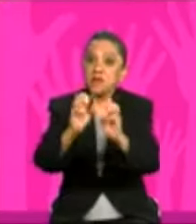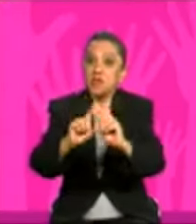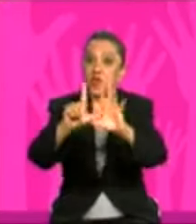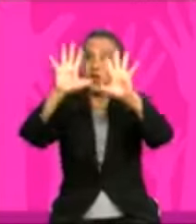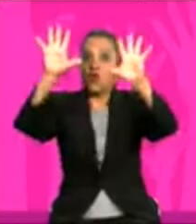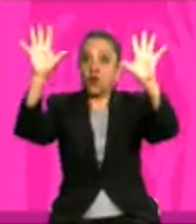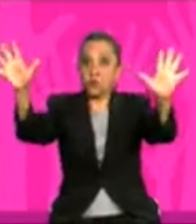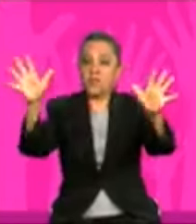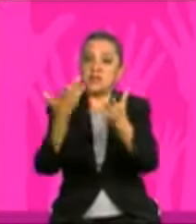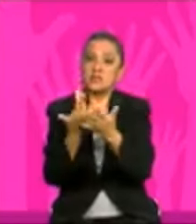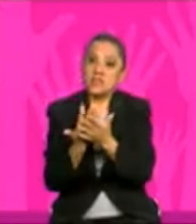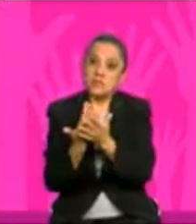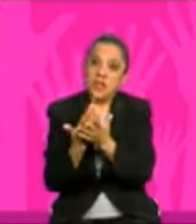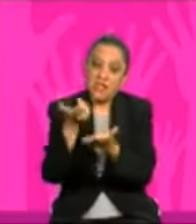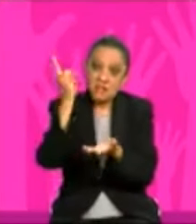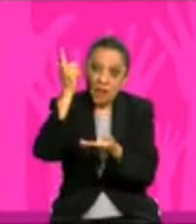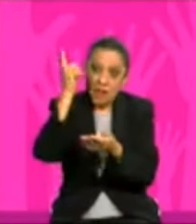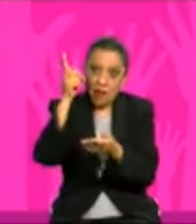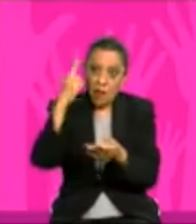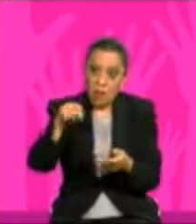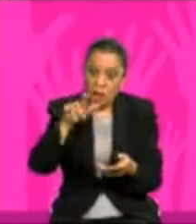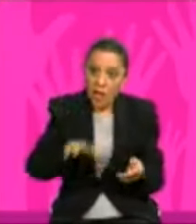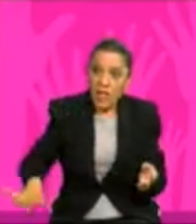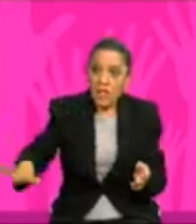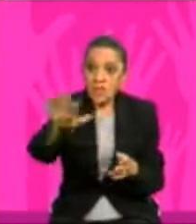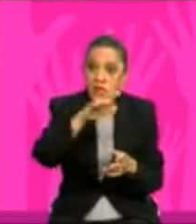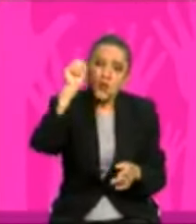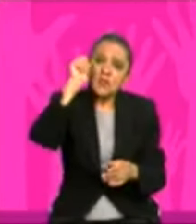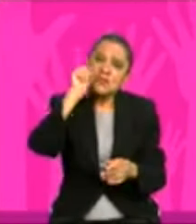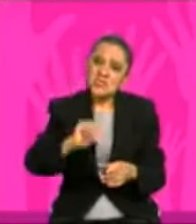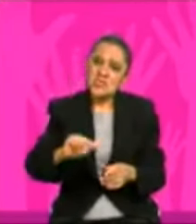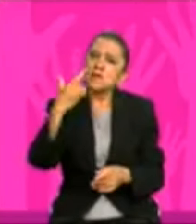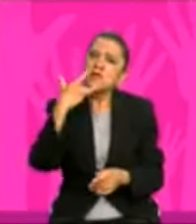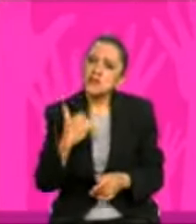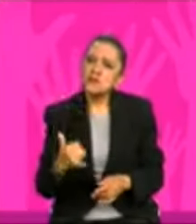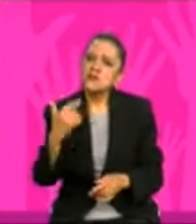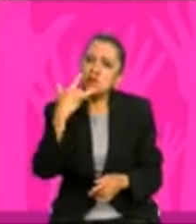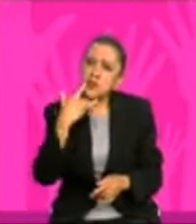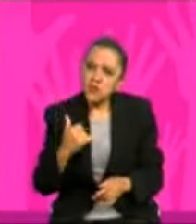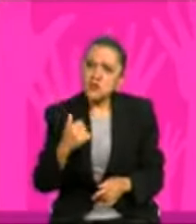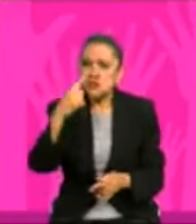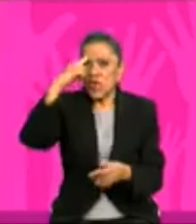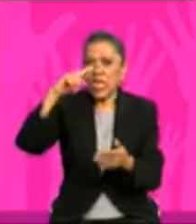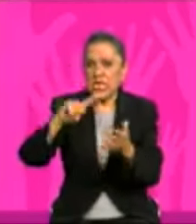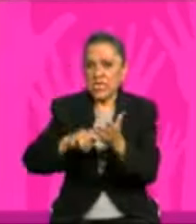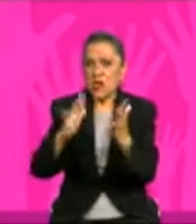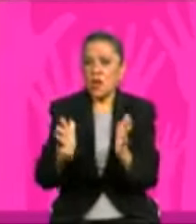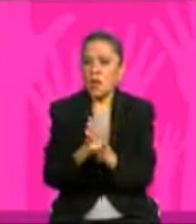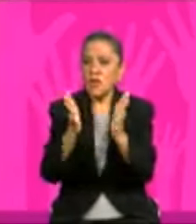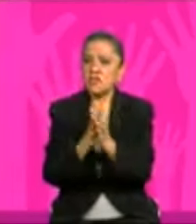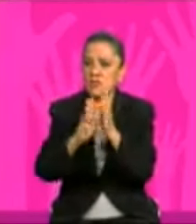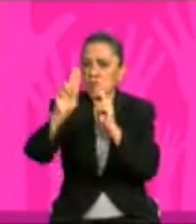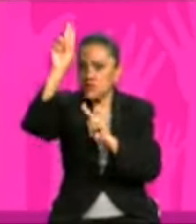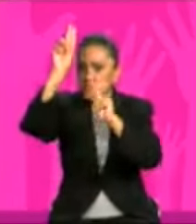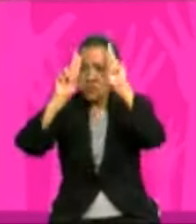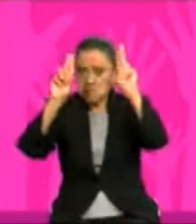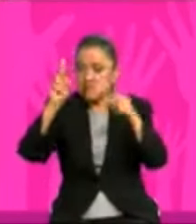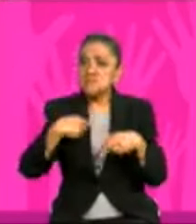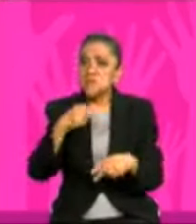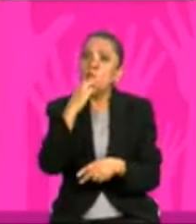esperanza para nuestro pueblo. Siempre he luchado y creído en la democracia. Haré todo lo mejor que